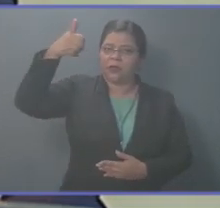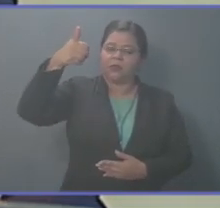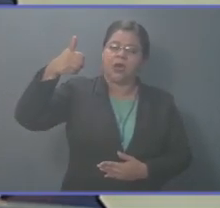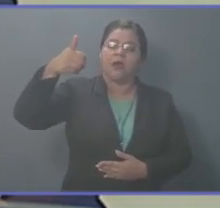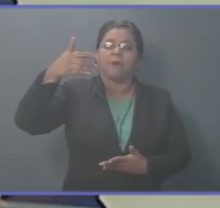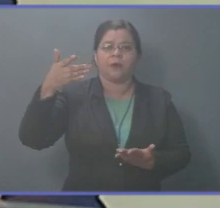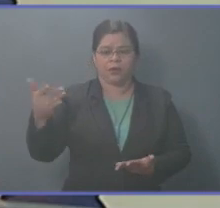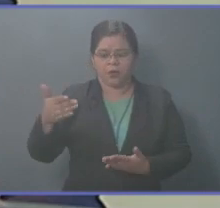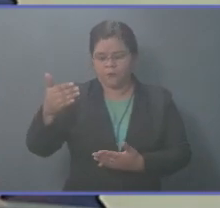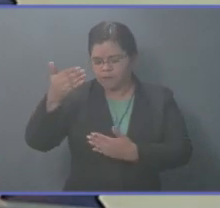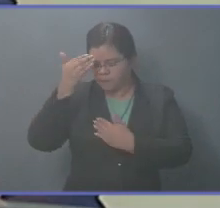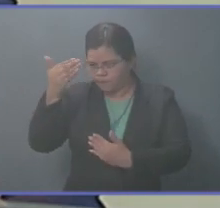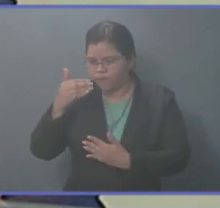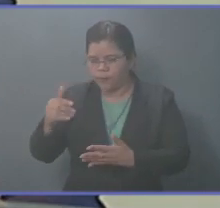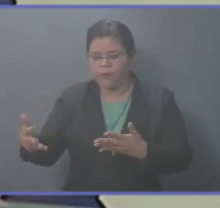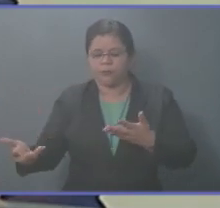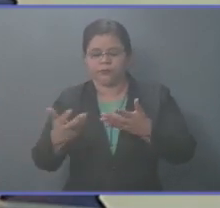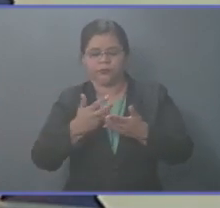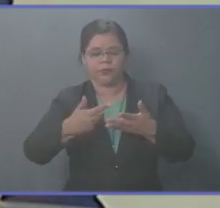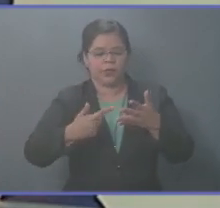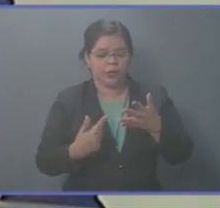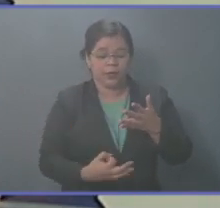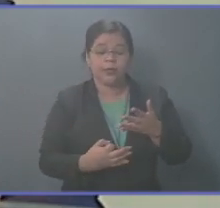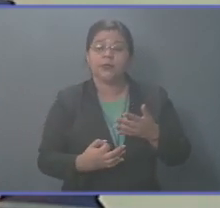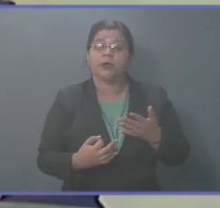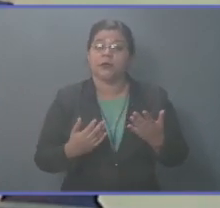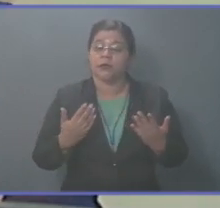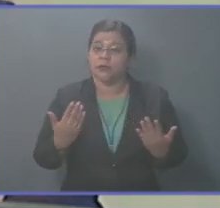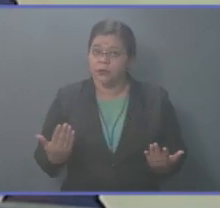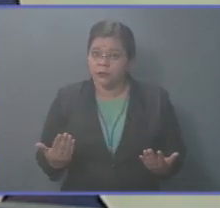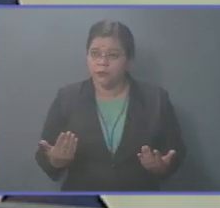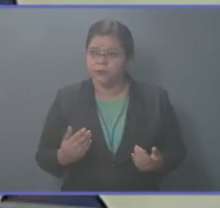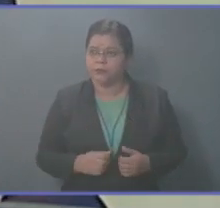de la más estricta legalidad. Este